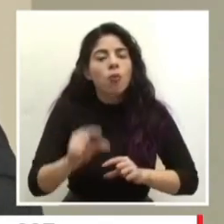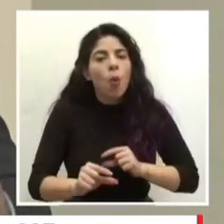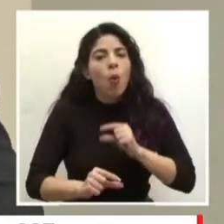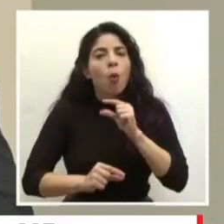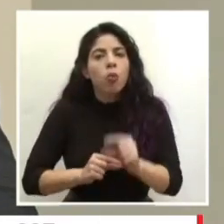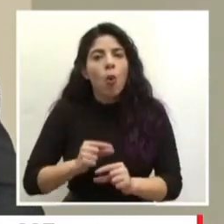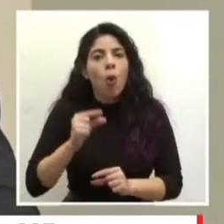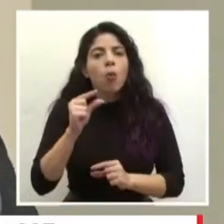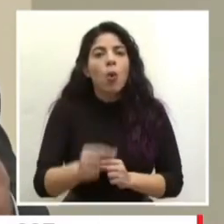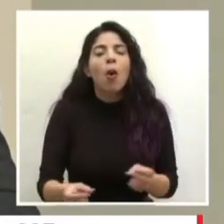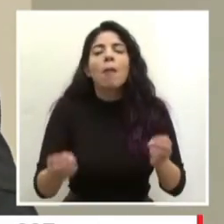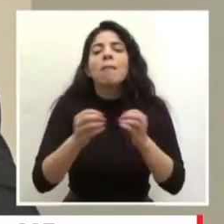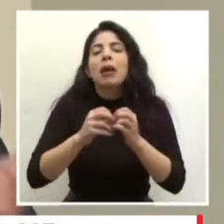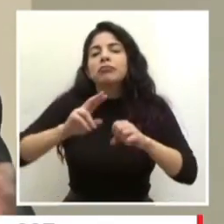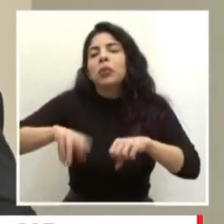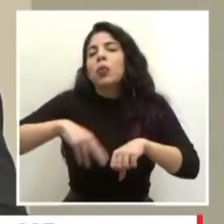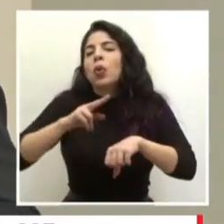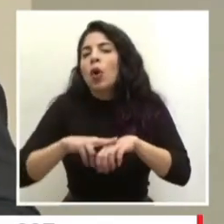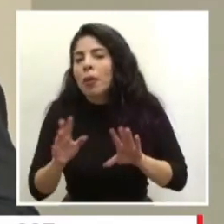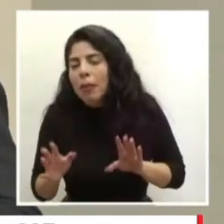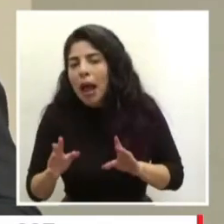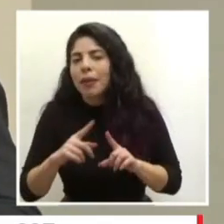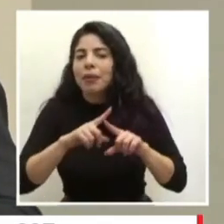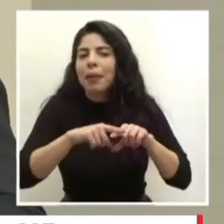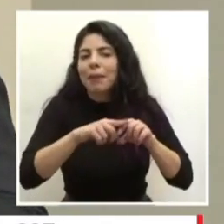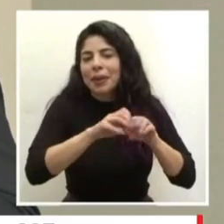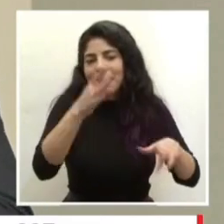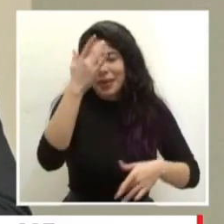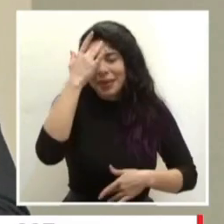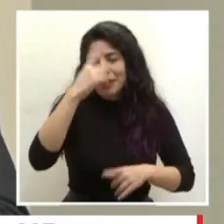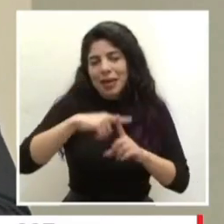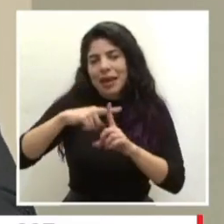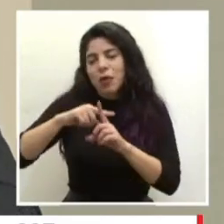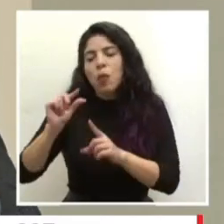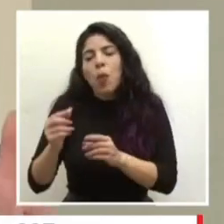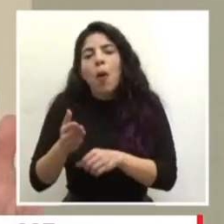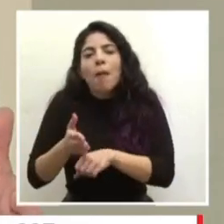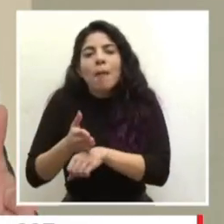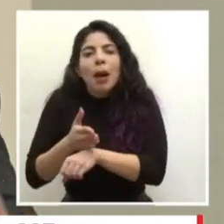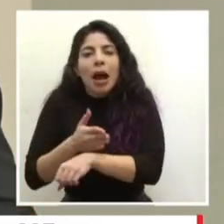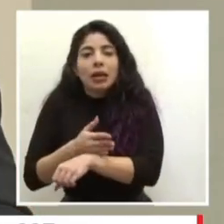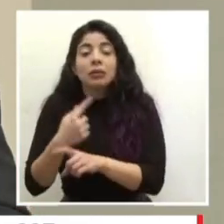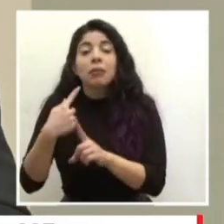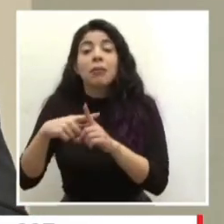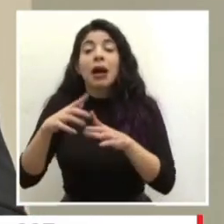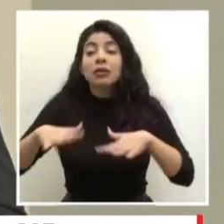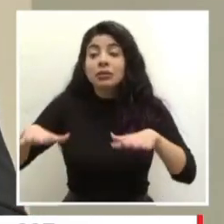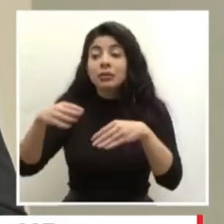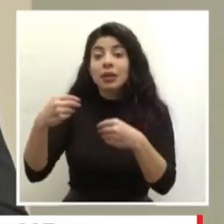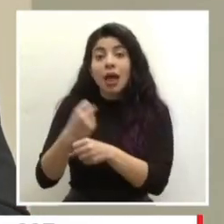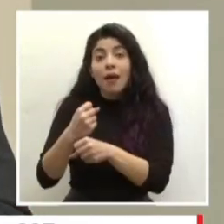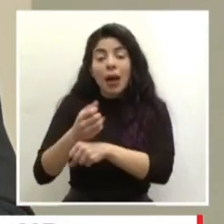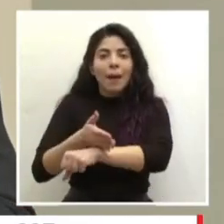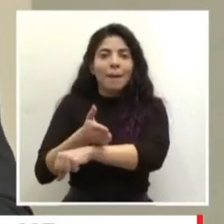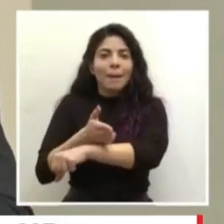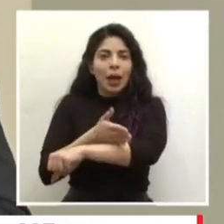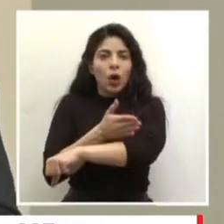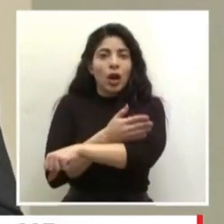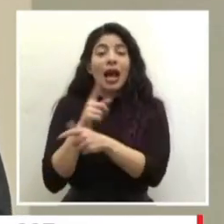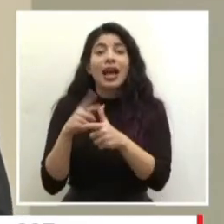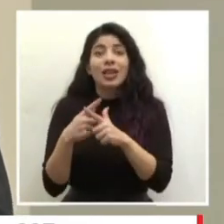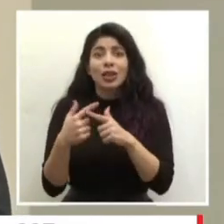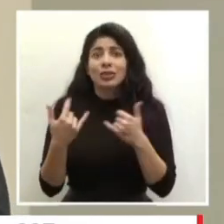mayor normalidad en la medida de que lo permita la pandemia, que a su vez mejore las condiciones para generar empleo. Entonces